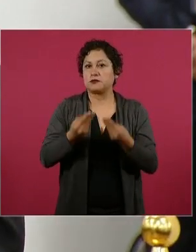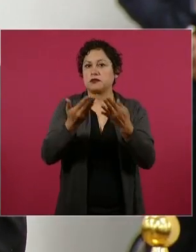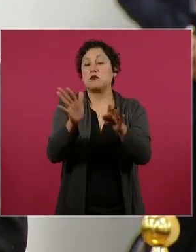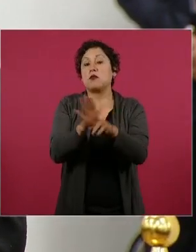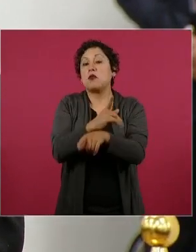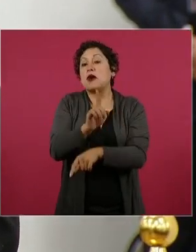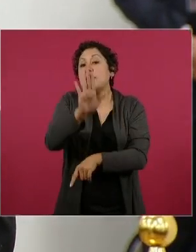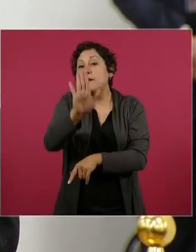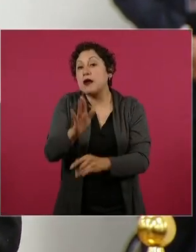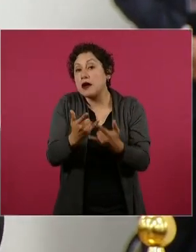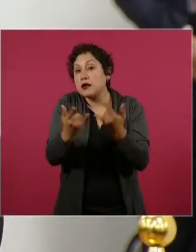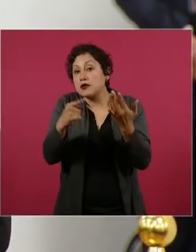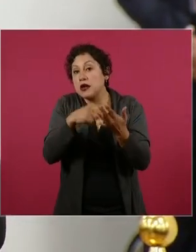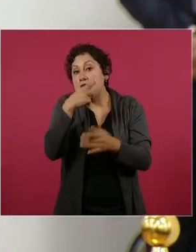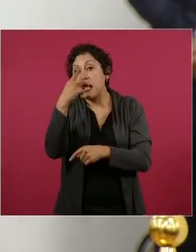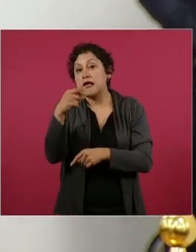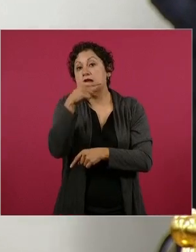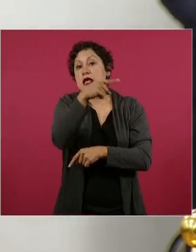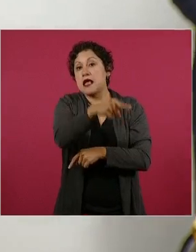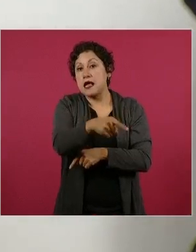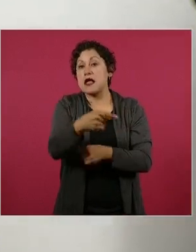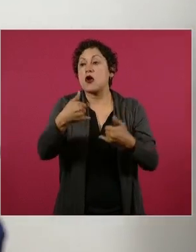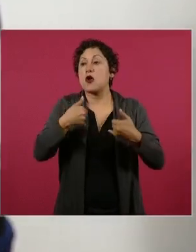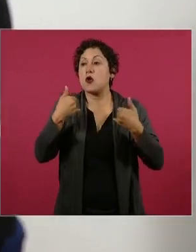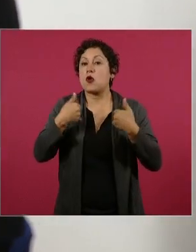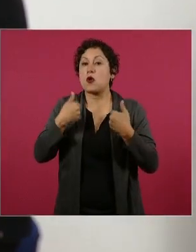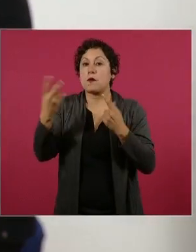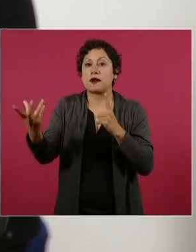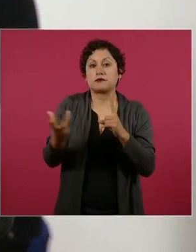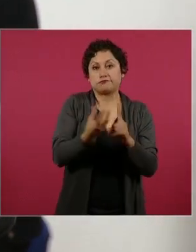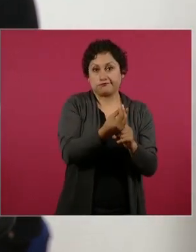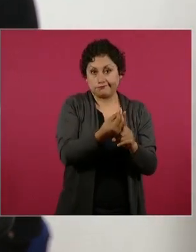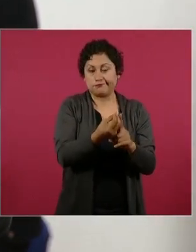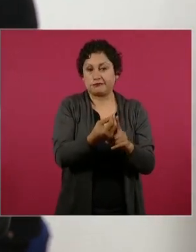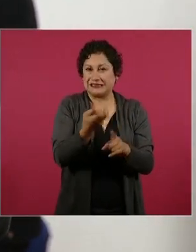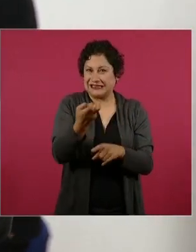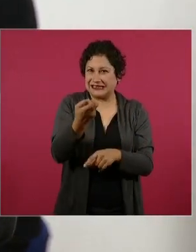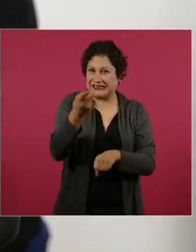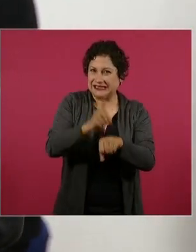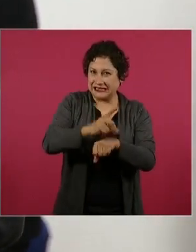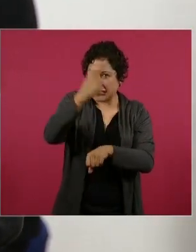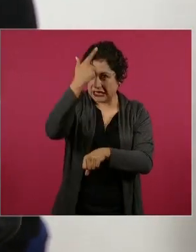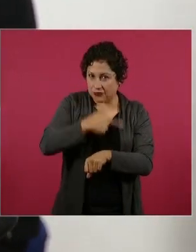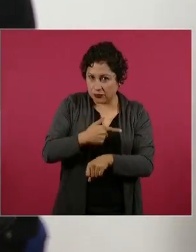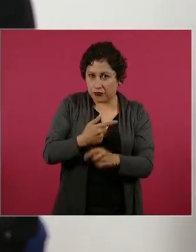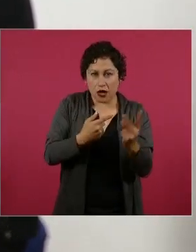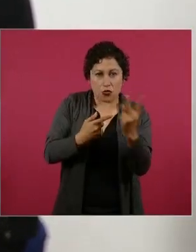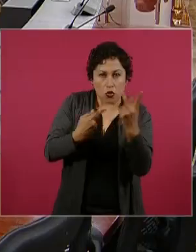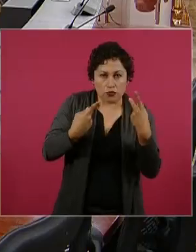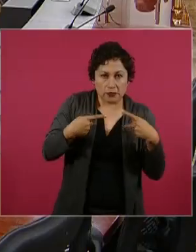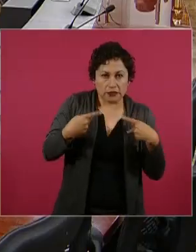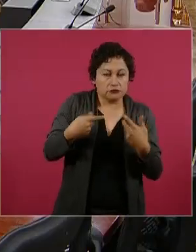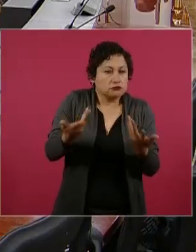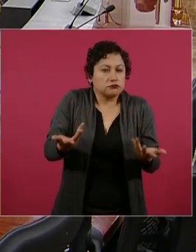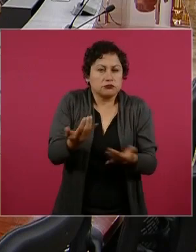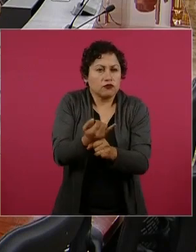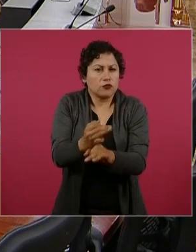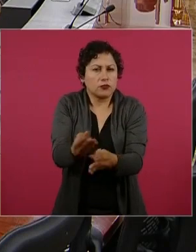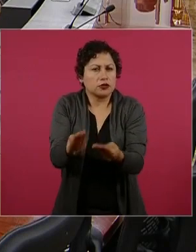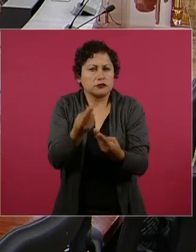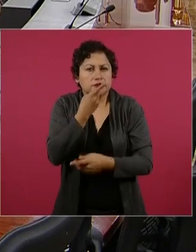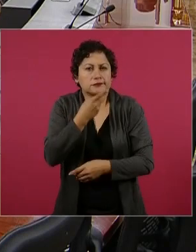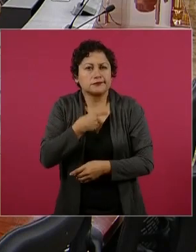grupo de estos estudiantes la noche precisamente de la desaparición. ¿Qué información tenemos al respecto, presidente? En los dos